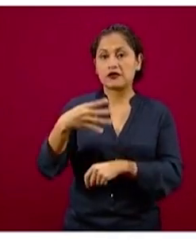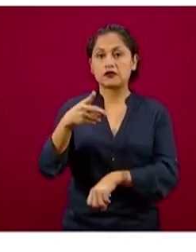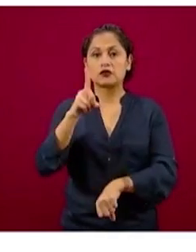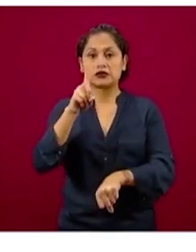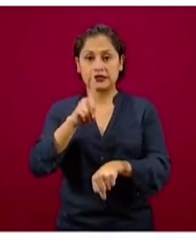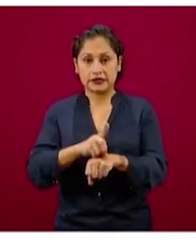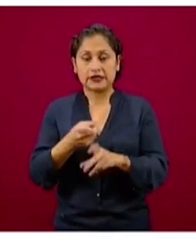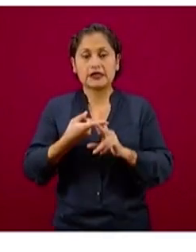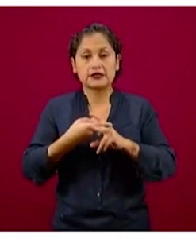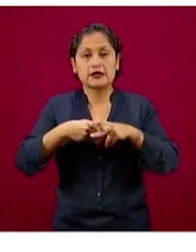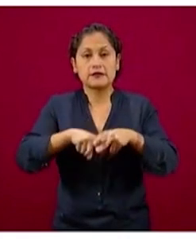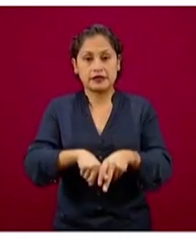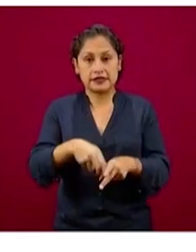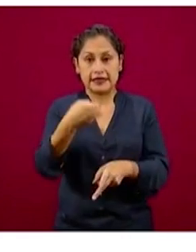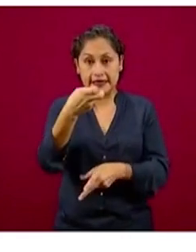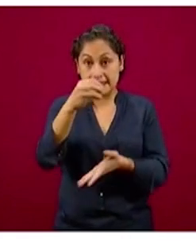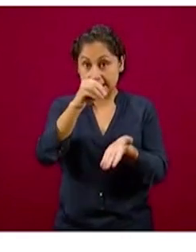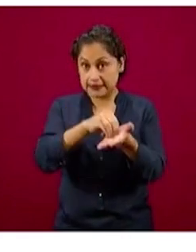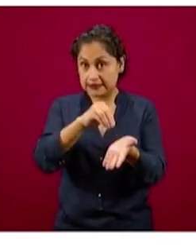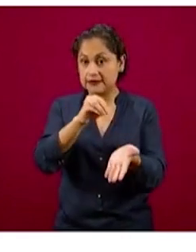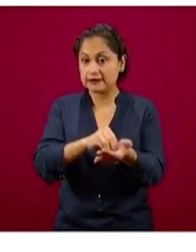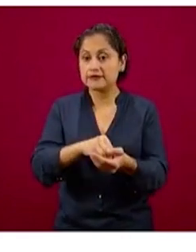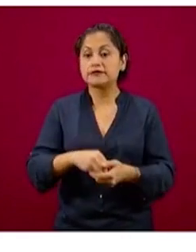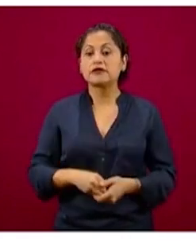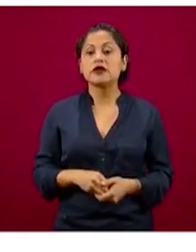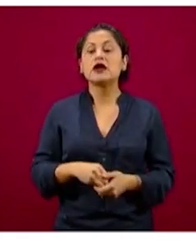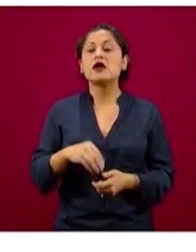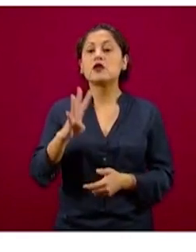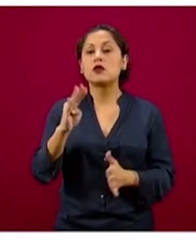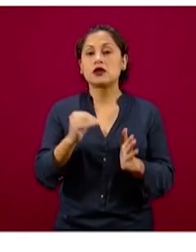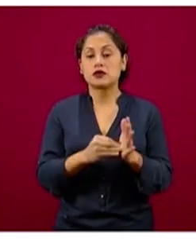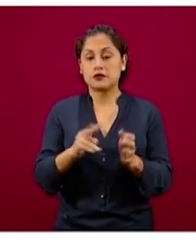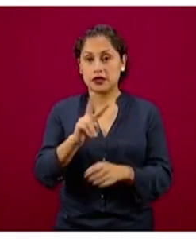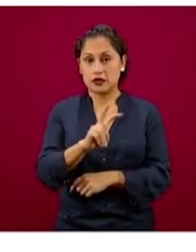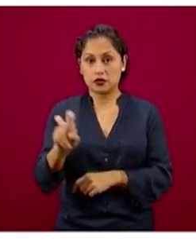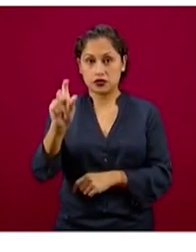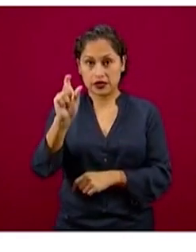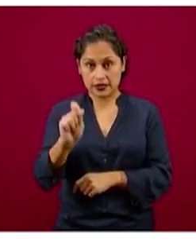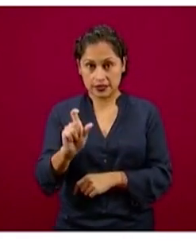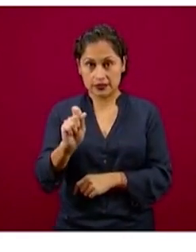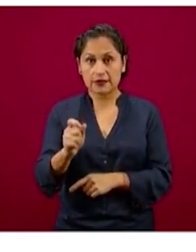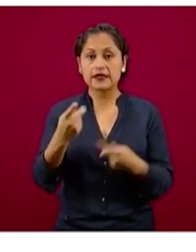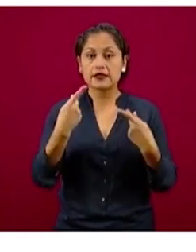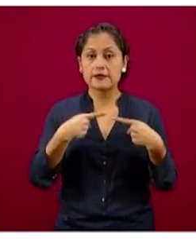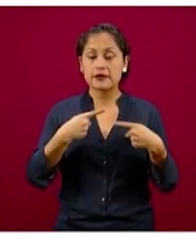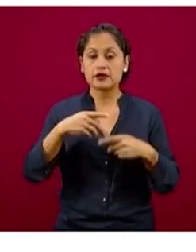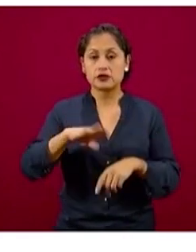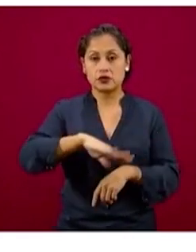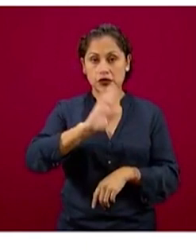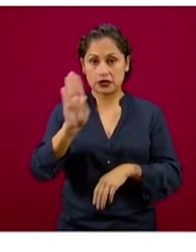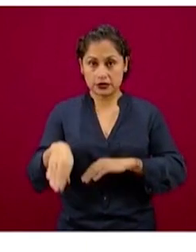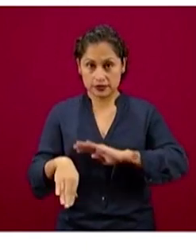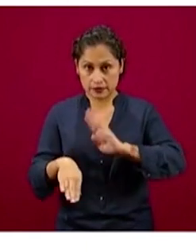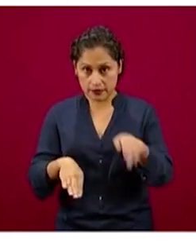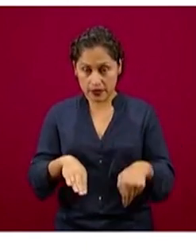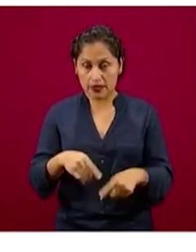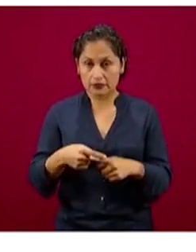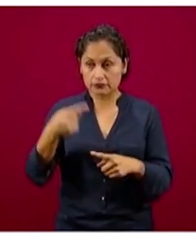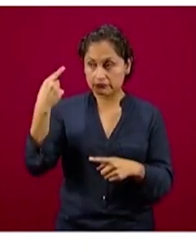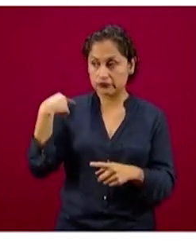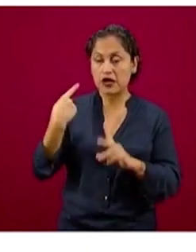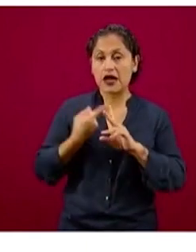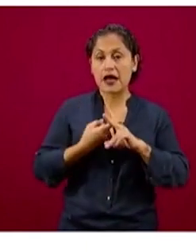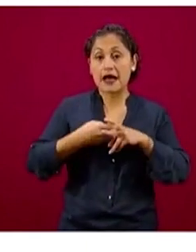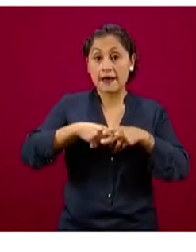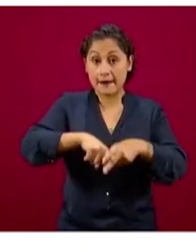la epidemia activa son también 4.220 las defunciones que han ocurrido desde que inicies de que